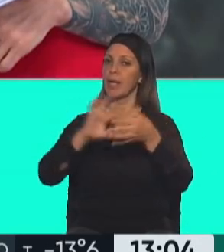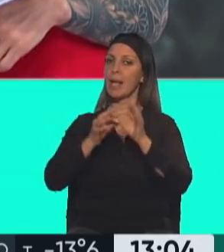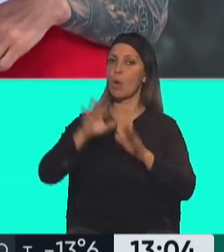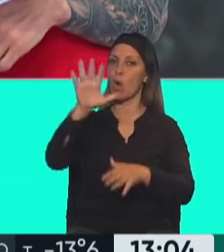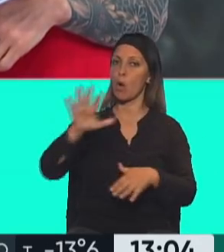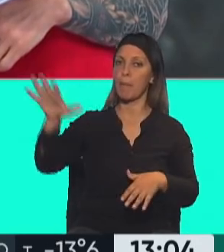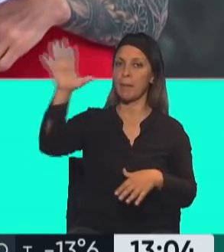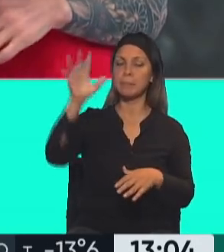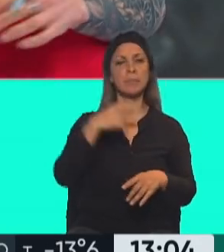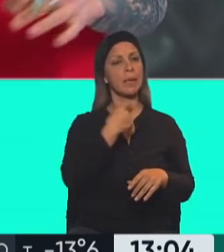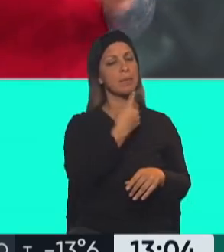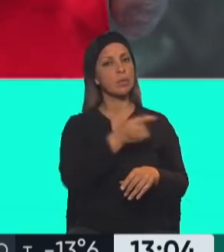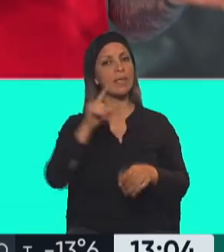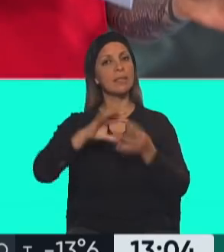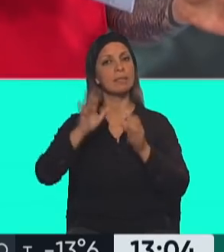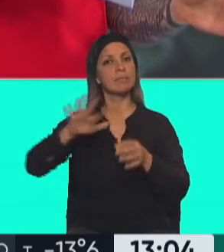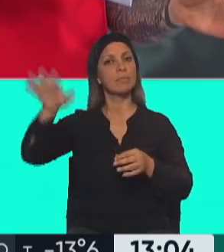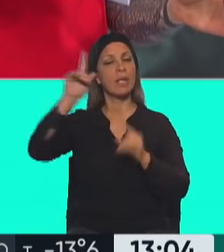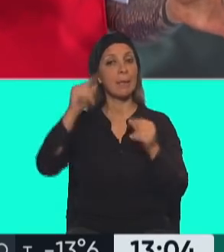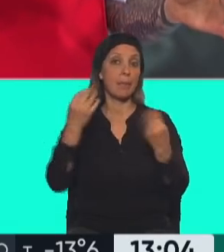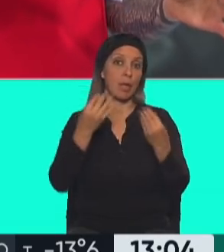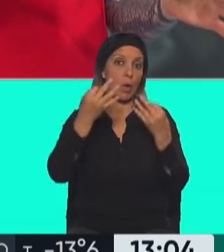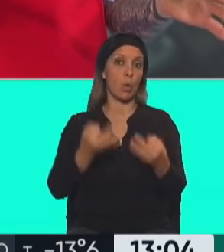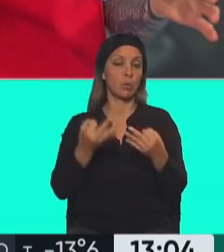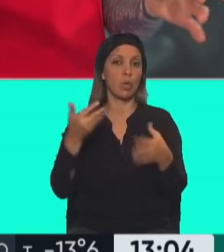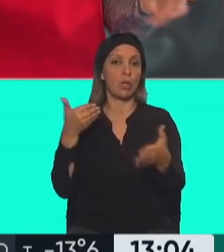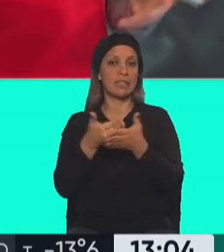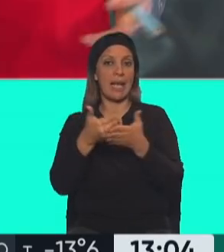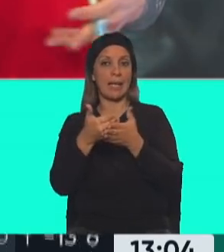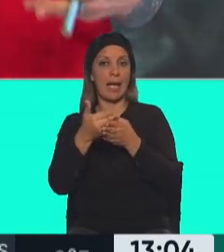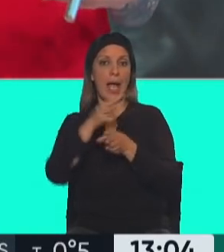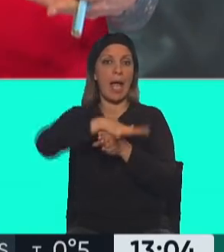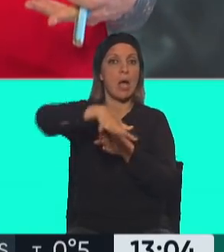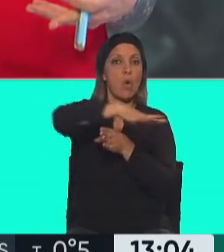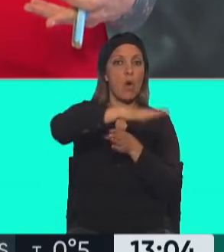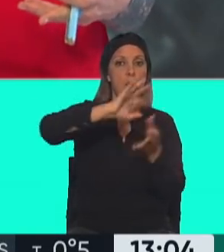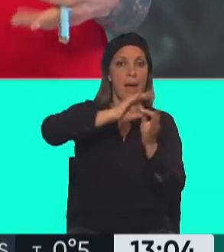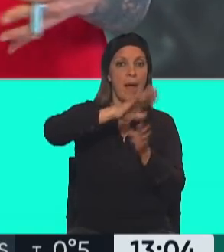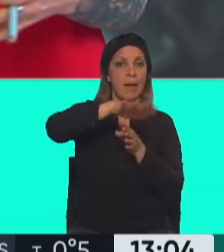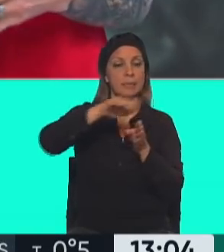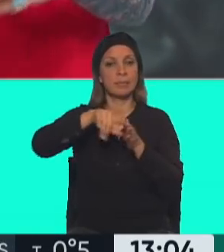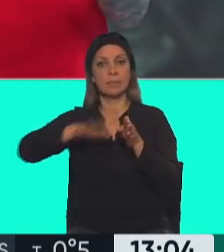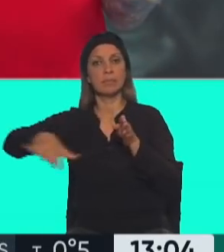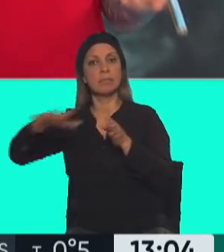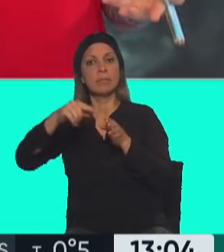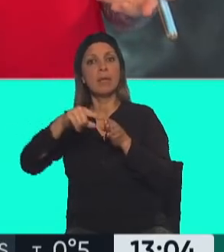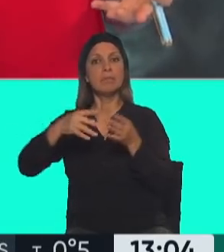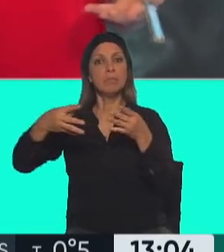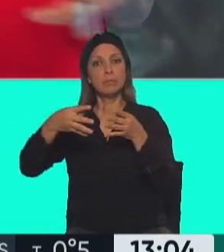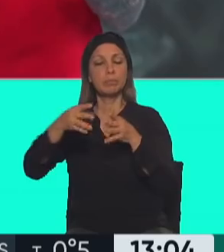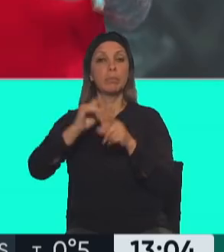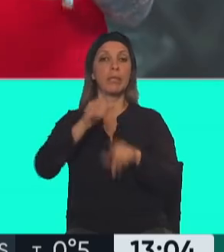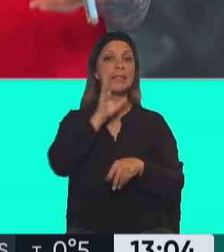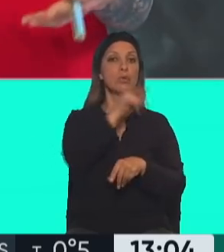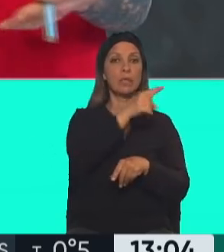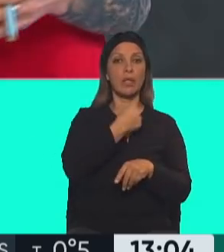Europa están vinculadas con precisamente la cercanía de Europa con el conflicto y, bueno, la decisión de Estados Unidos de tomar el control de